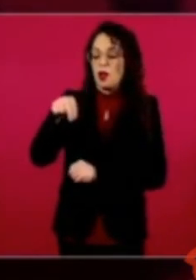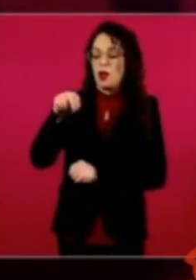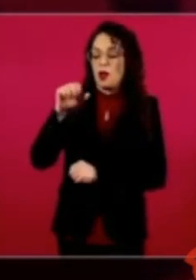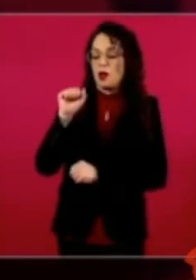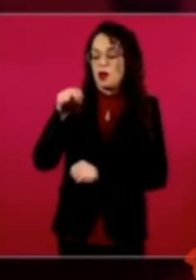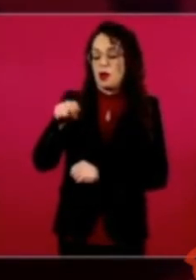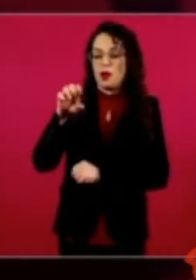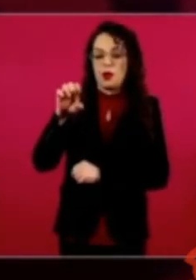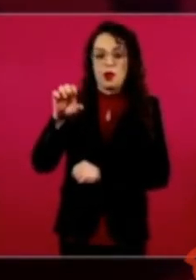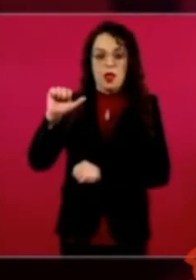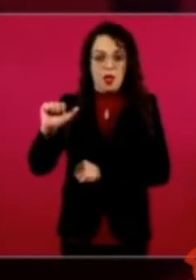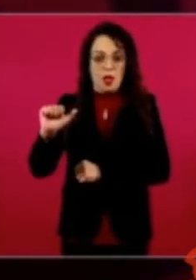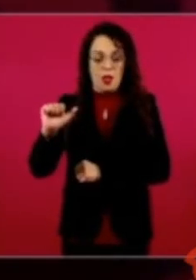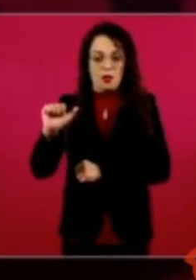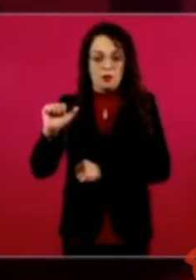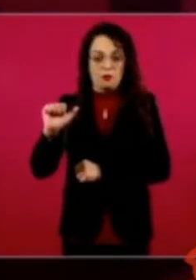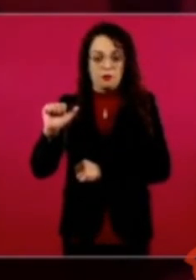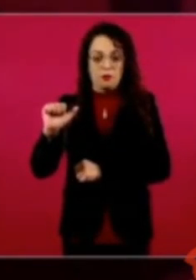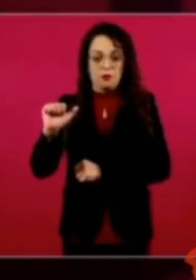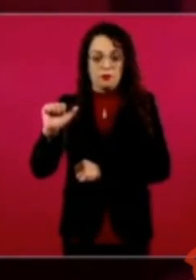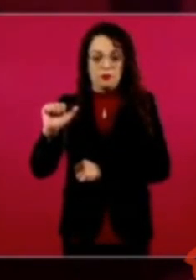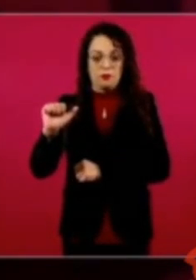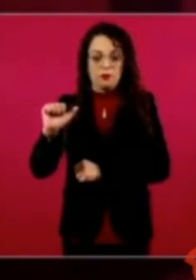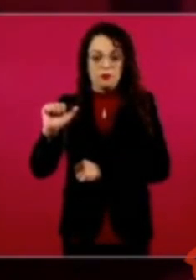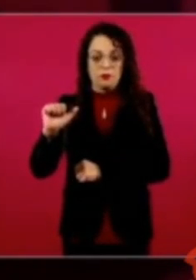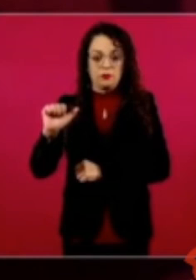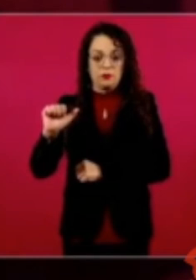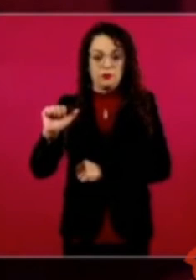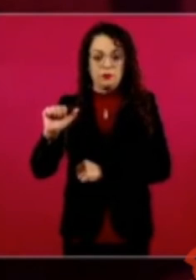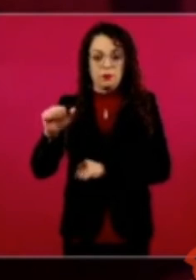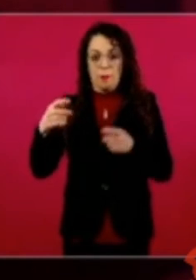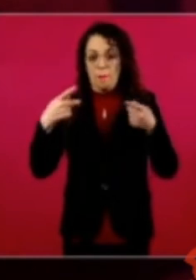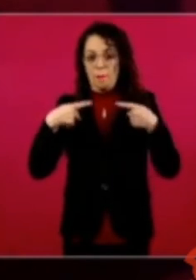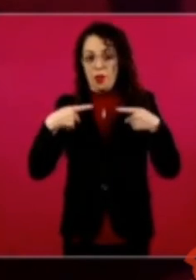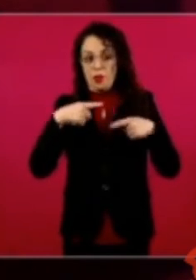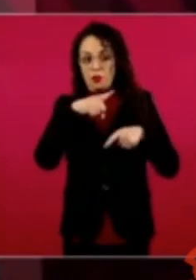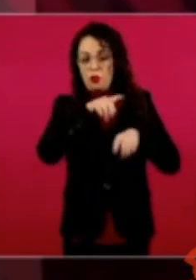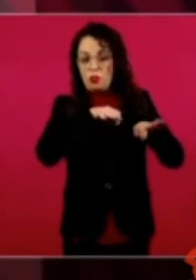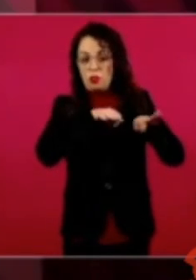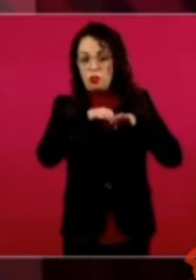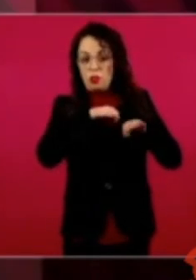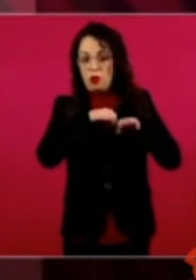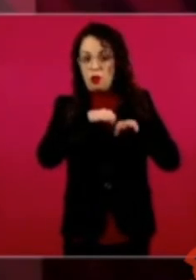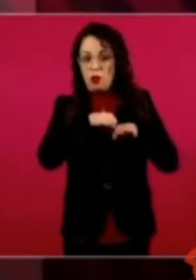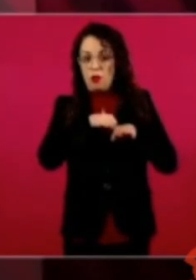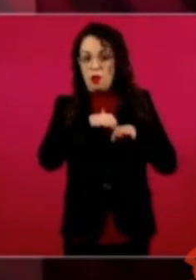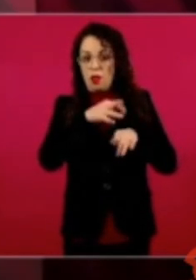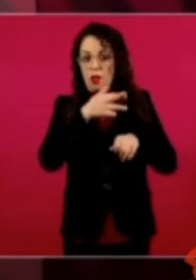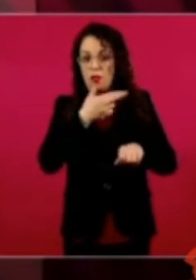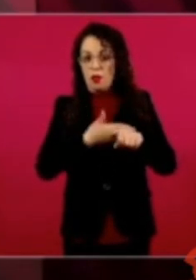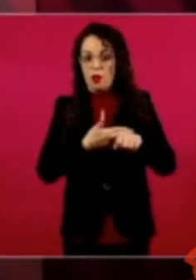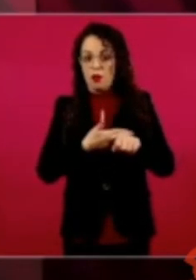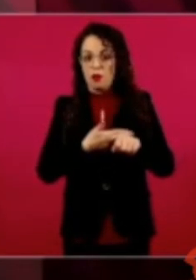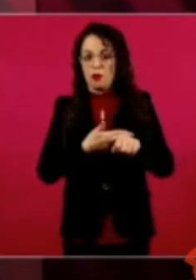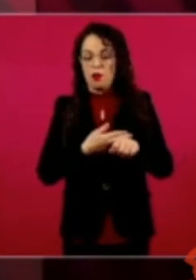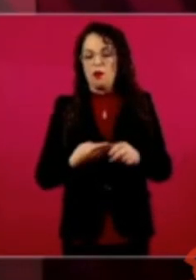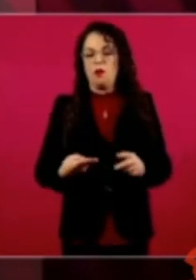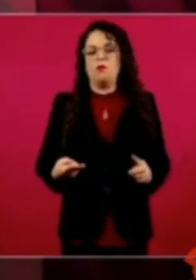y reprimen a los obreros, matan a los trabajadores